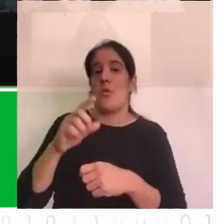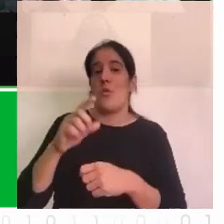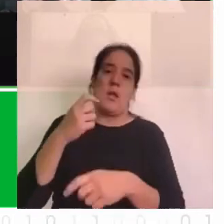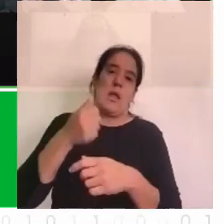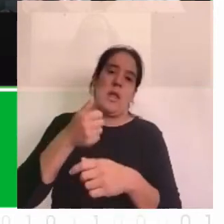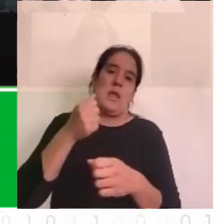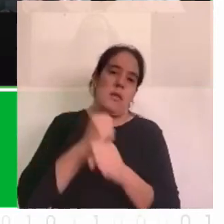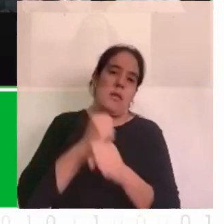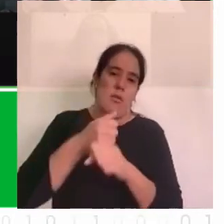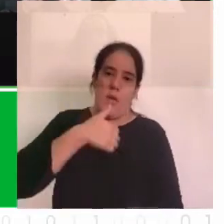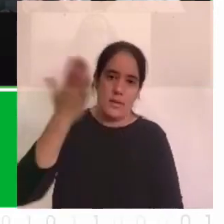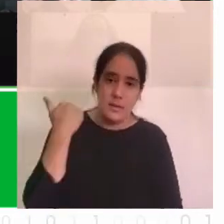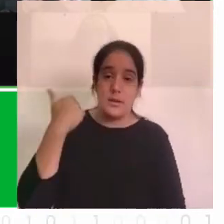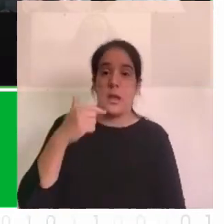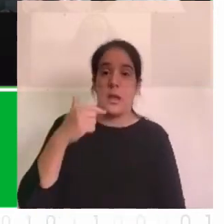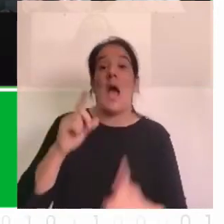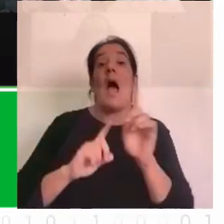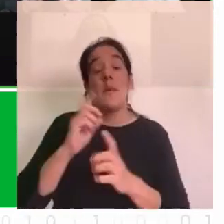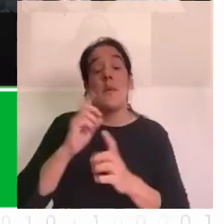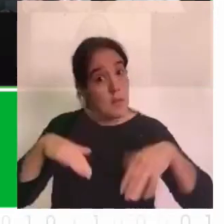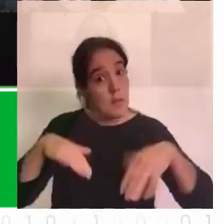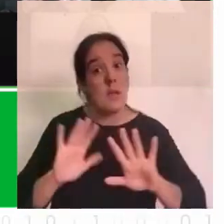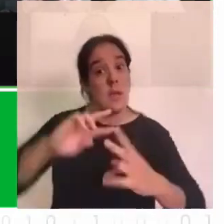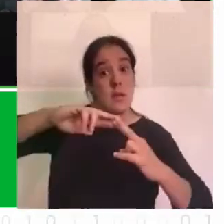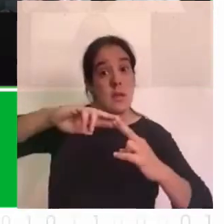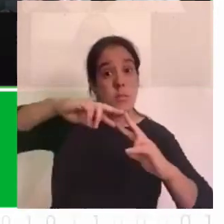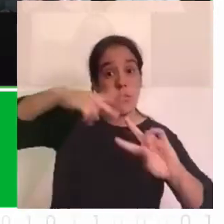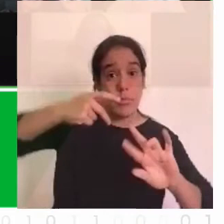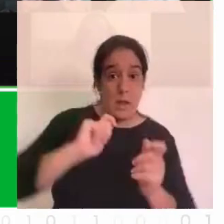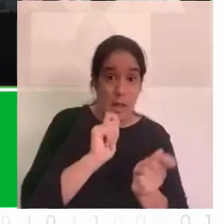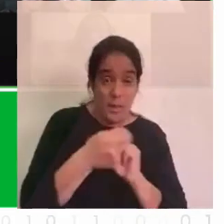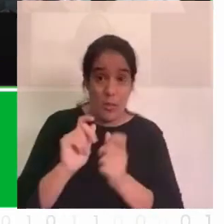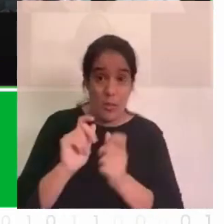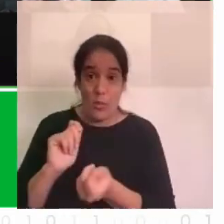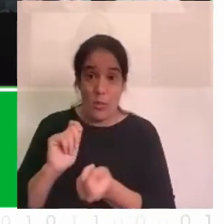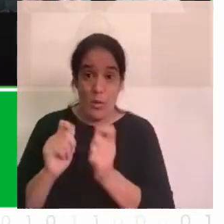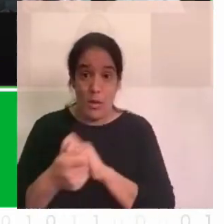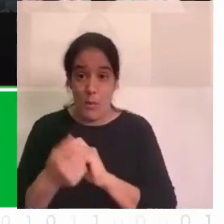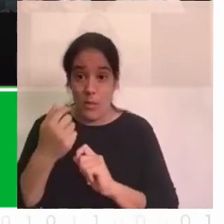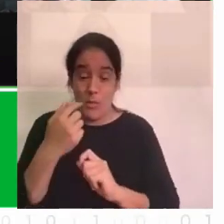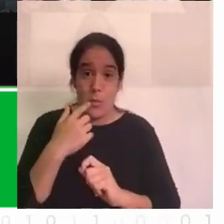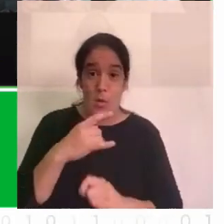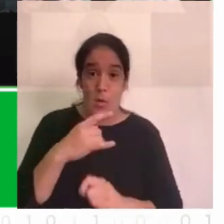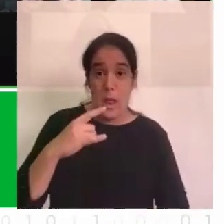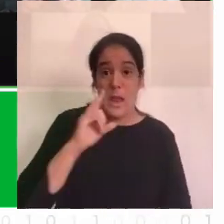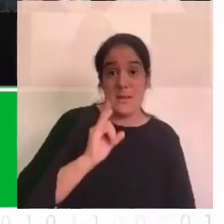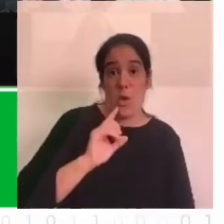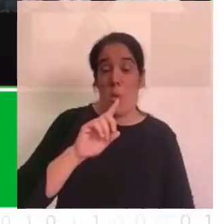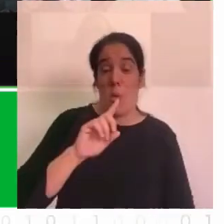genotipo cambiamos de fenotipo, o sea, en vez de medir el rendimiento lechero, le medimos otra cosa a las vacas, y ahí